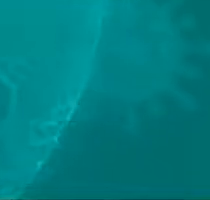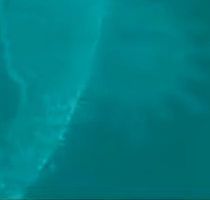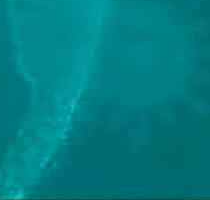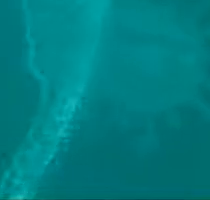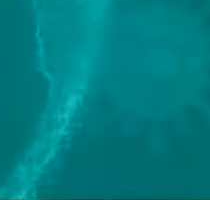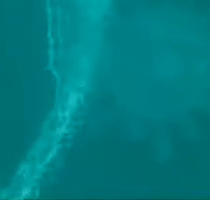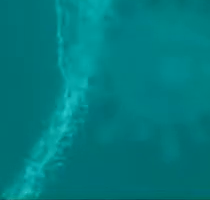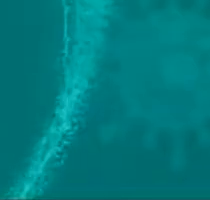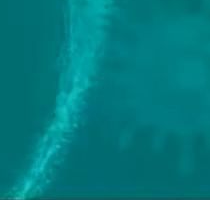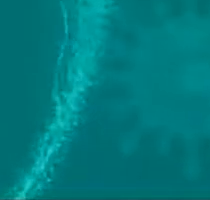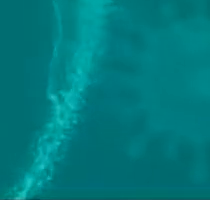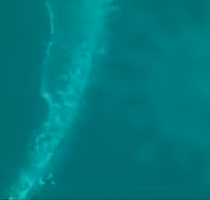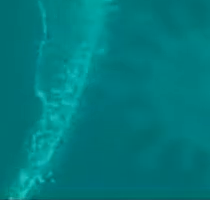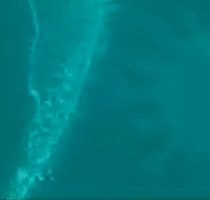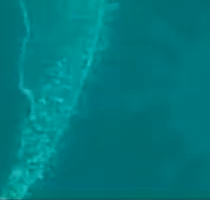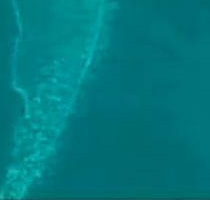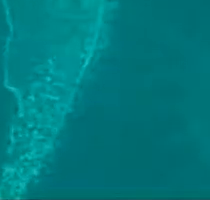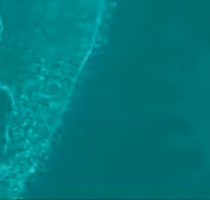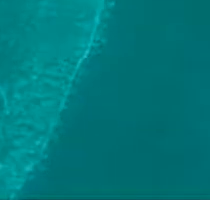ah